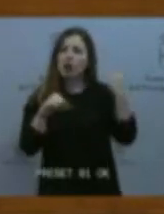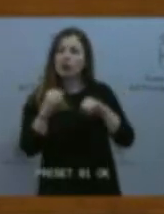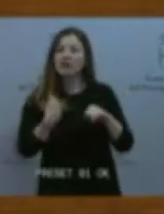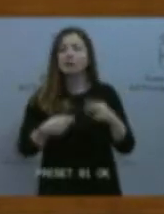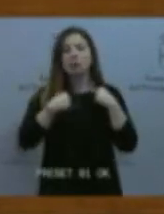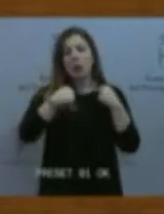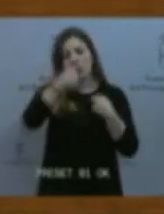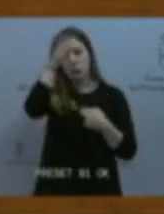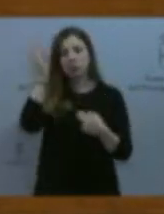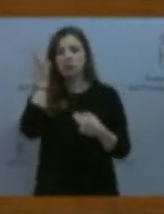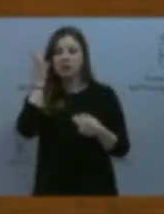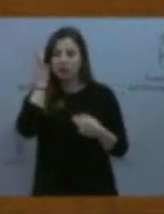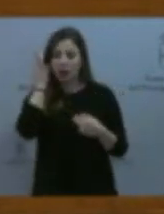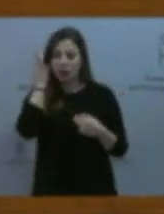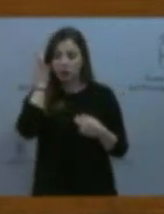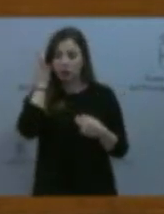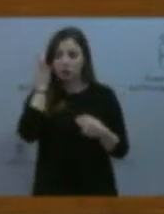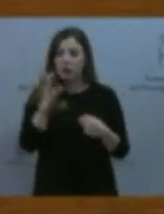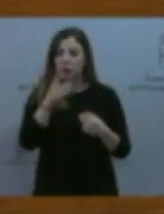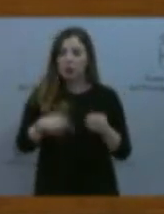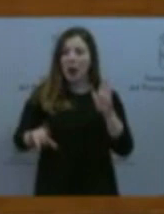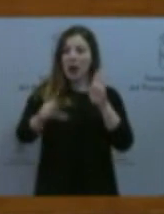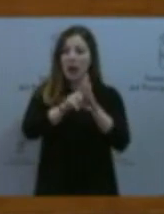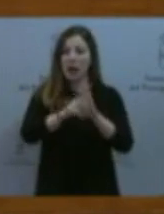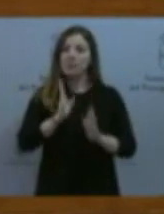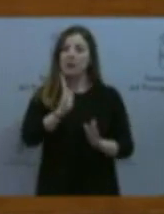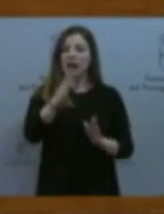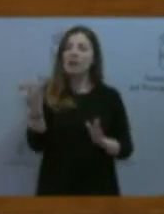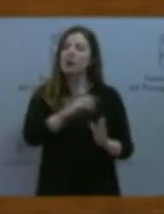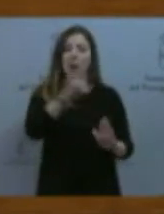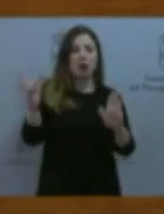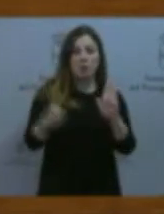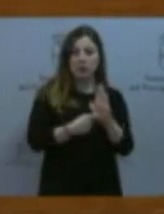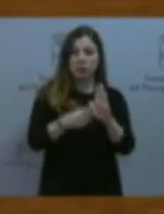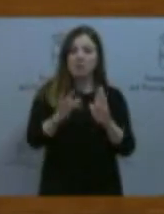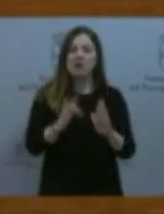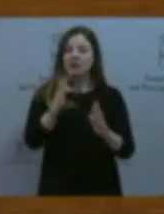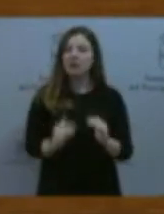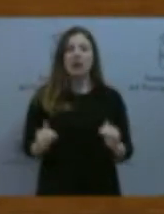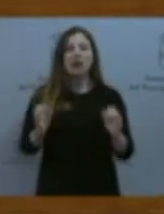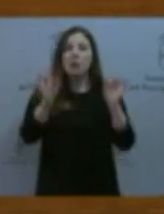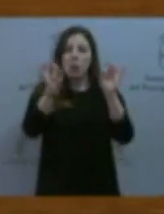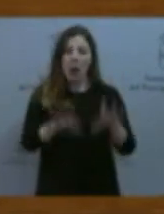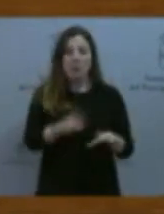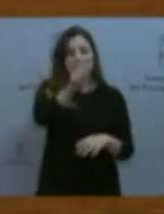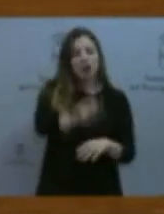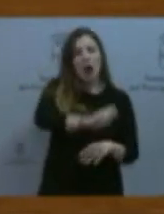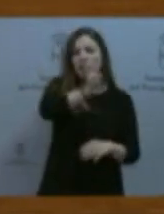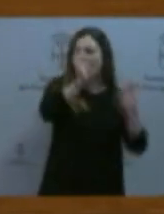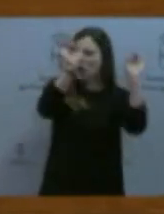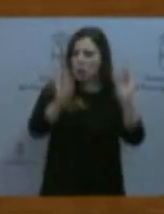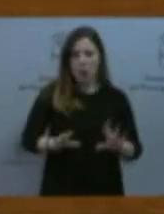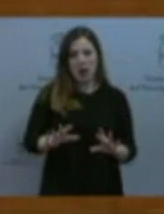ley penal, debe ser plena e igual que para cualquier otra persona. En el siglo XXI no se puede defender